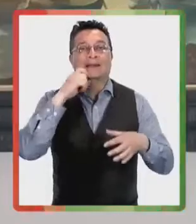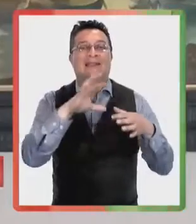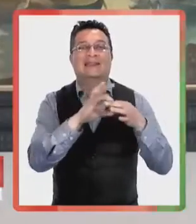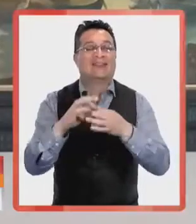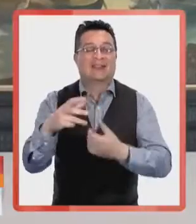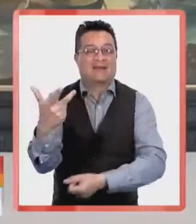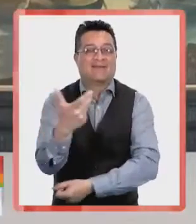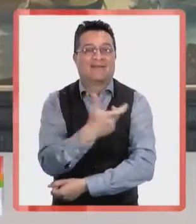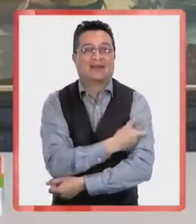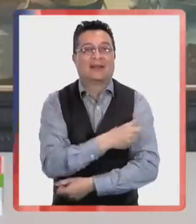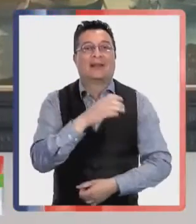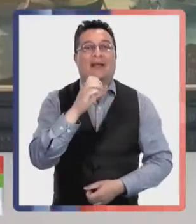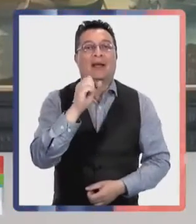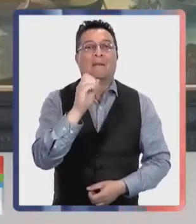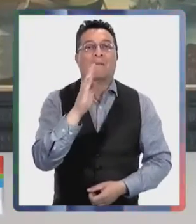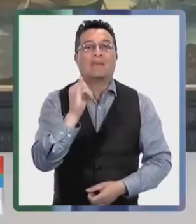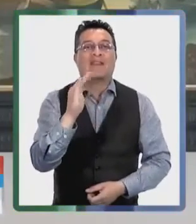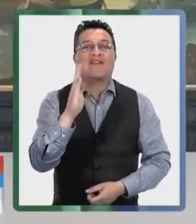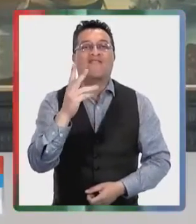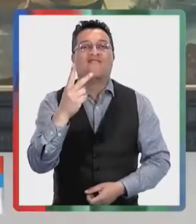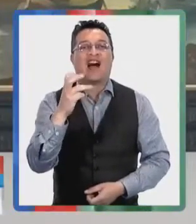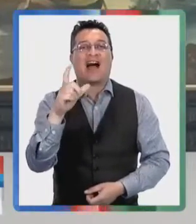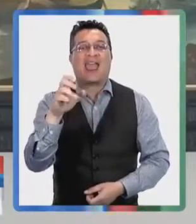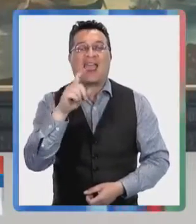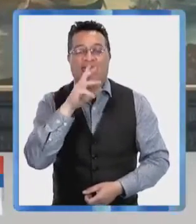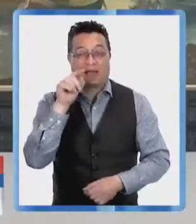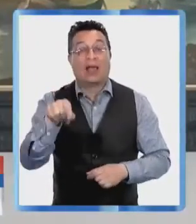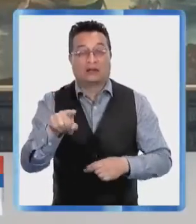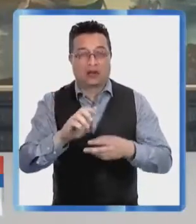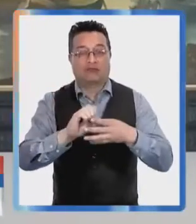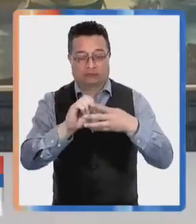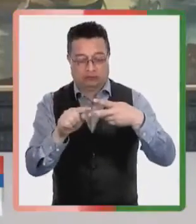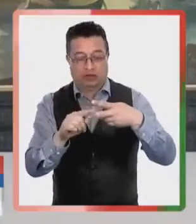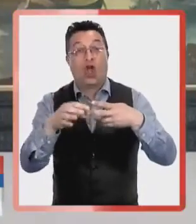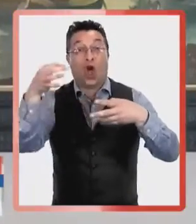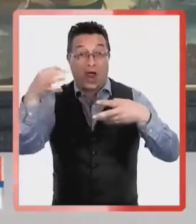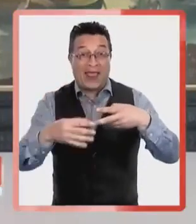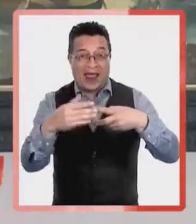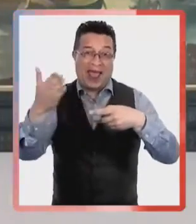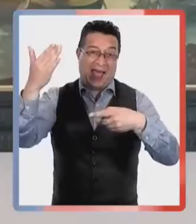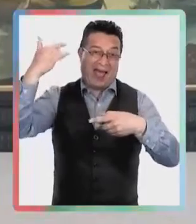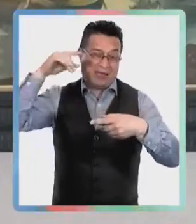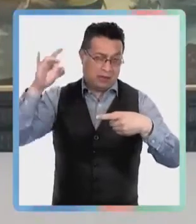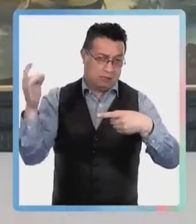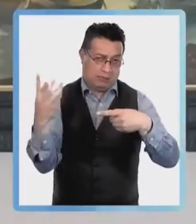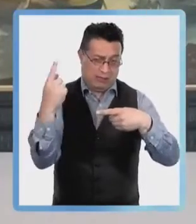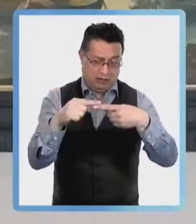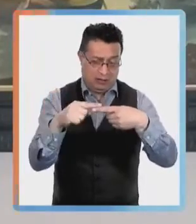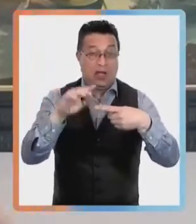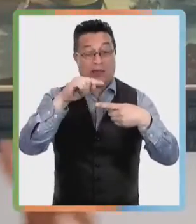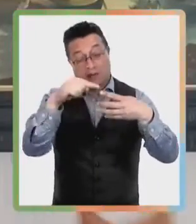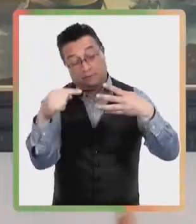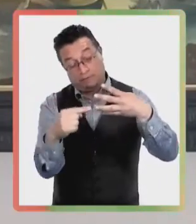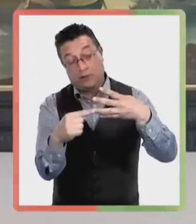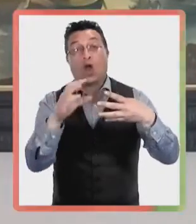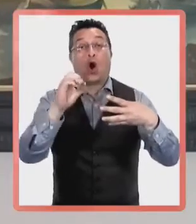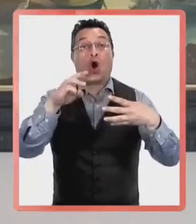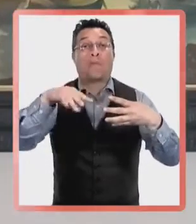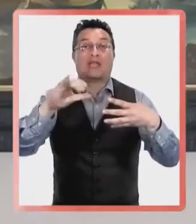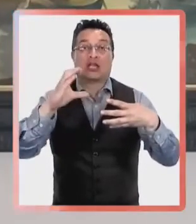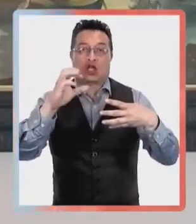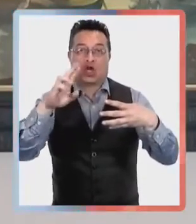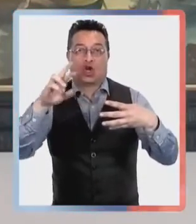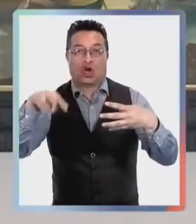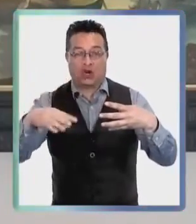una vacuna bivalente? Una vacuna que contiene la variante original del coronavirus, pero también contiene la variante Omicron, que